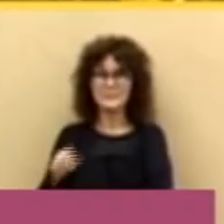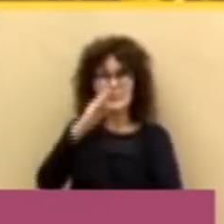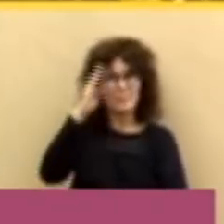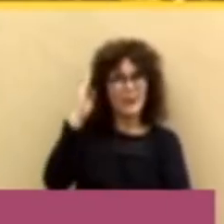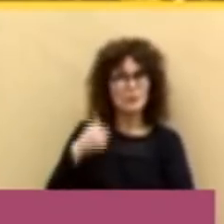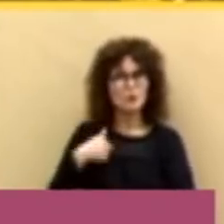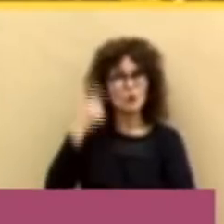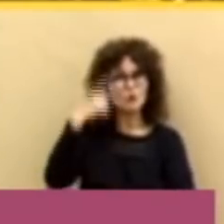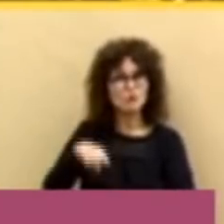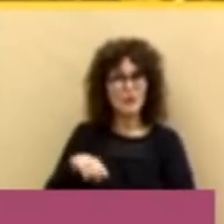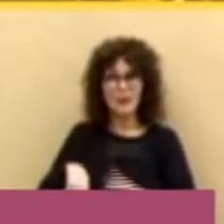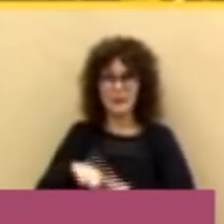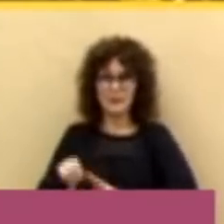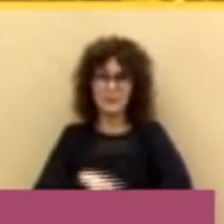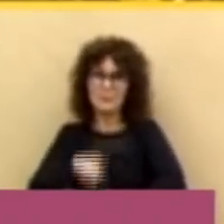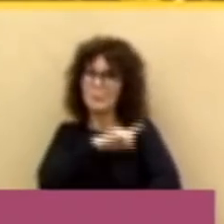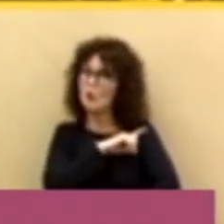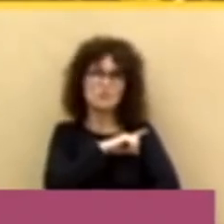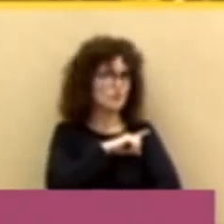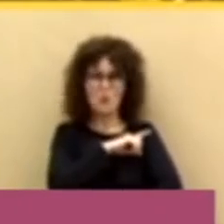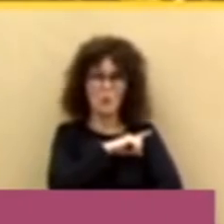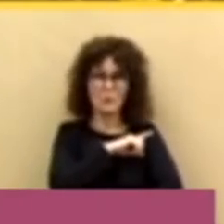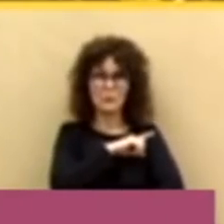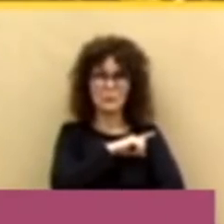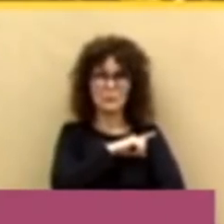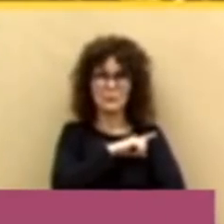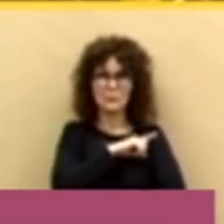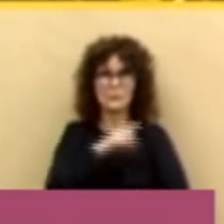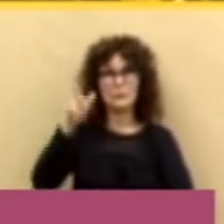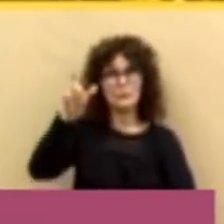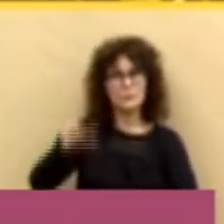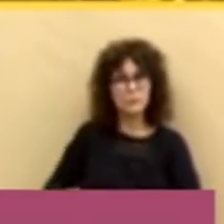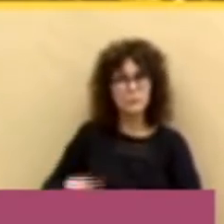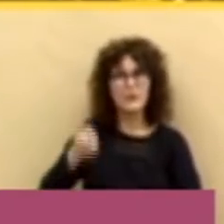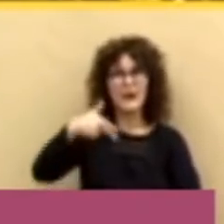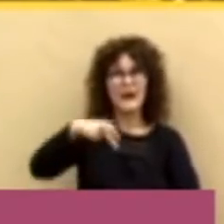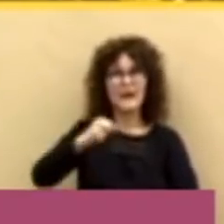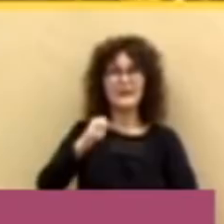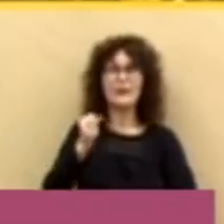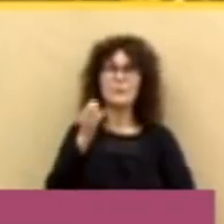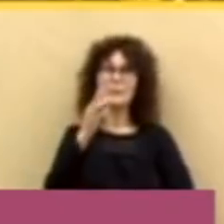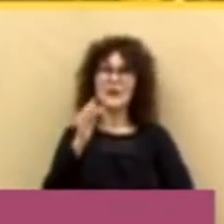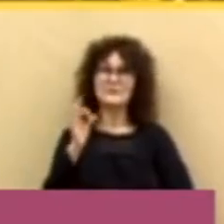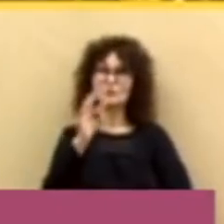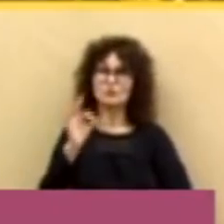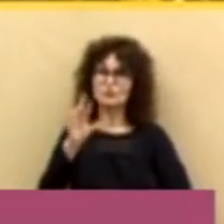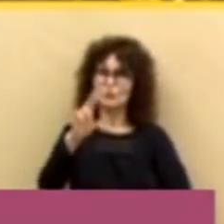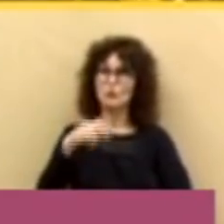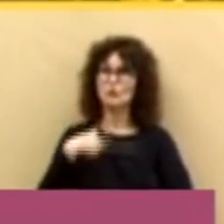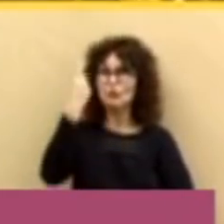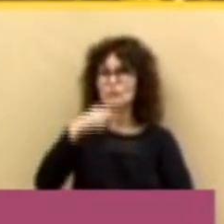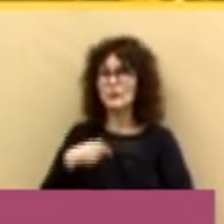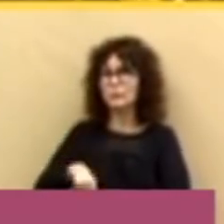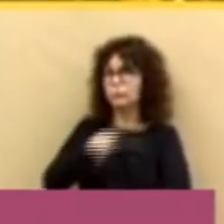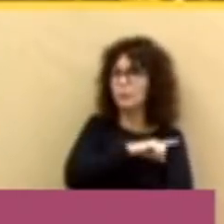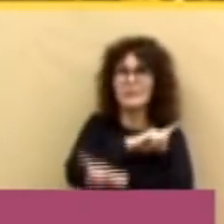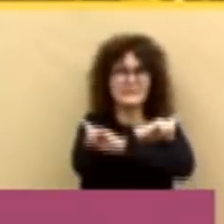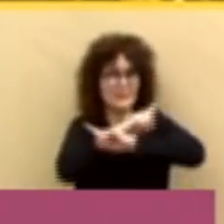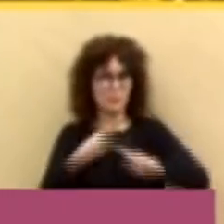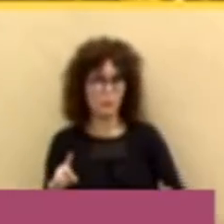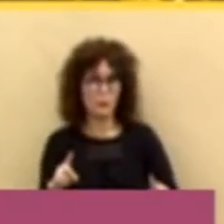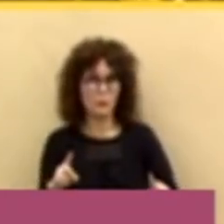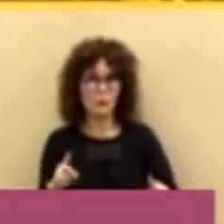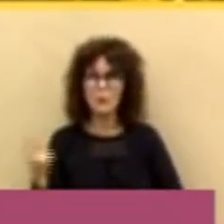ultra a la señora Ana Pastor y hemos discutido a veces en privado, reconociéndonos como representantes de dos tradiciones